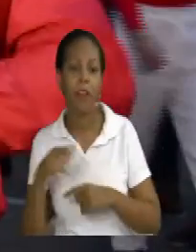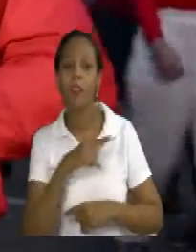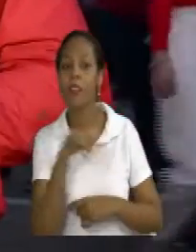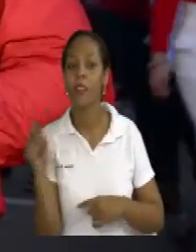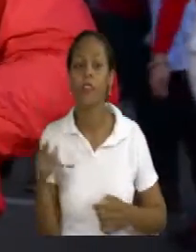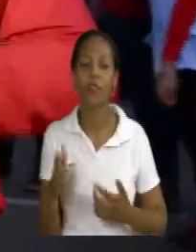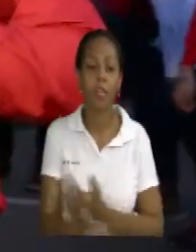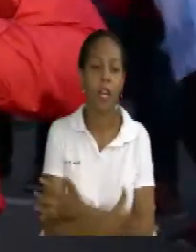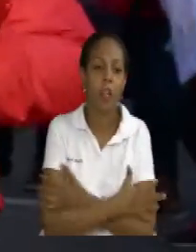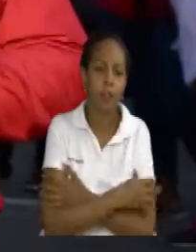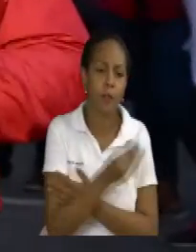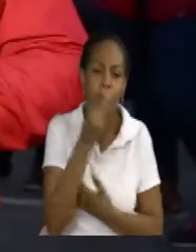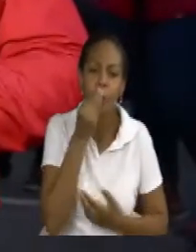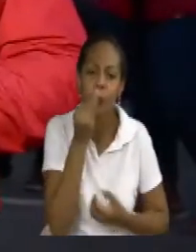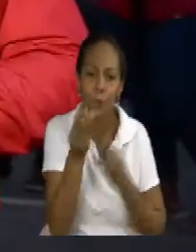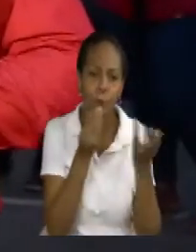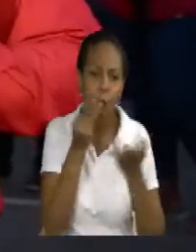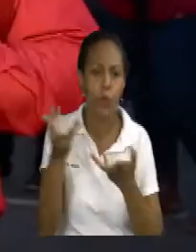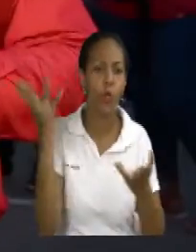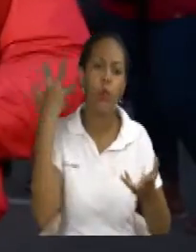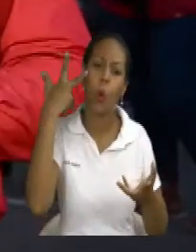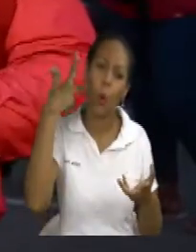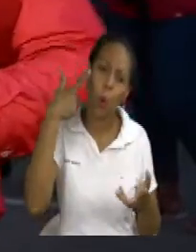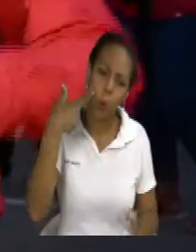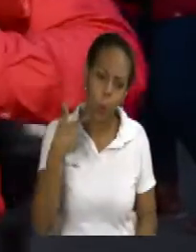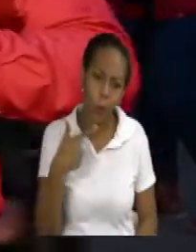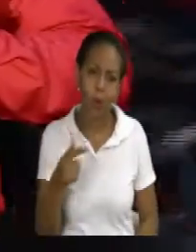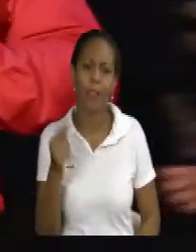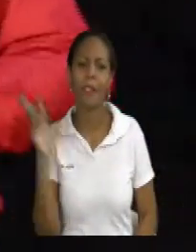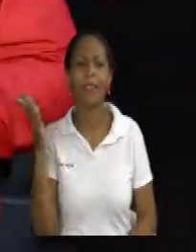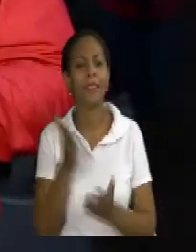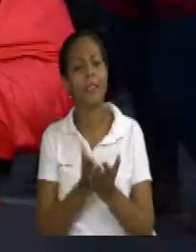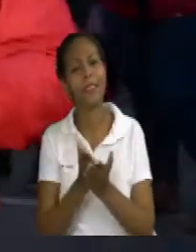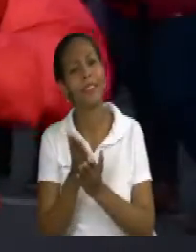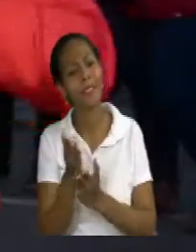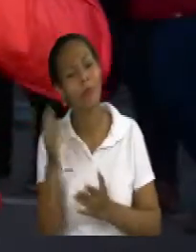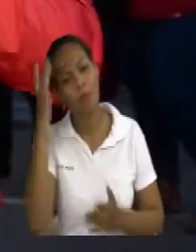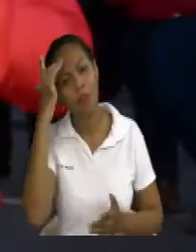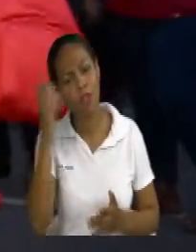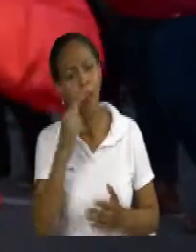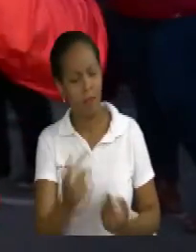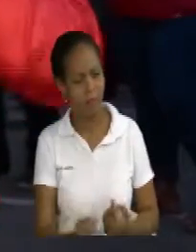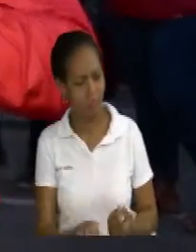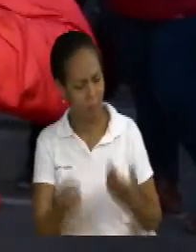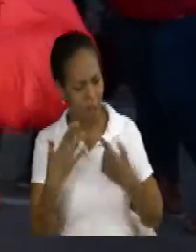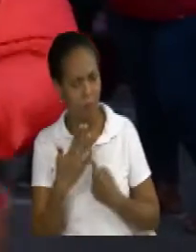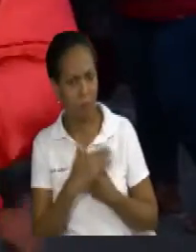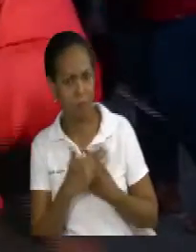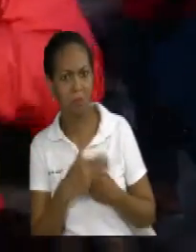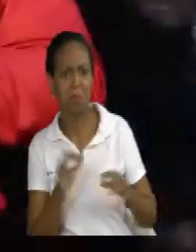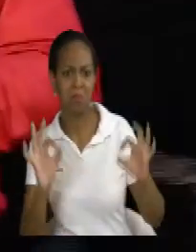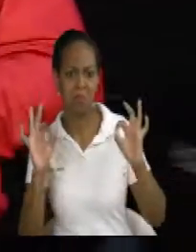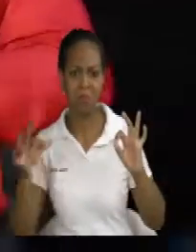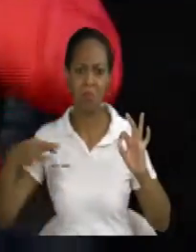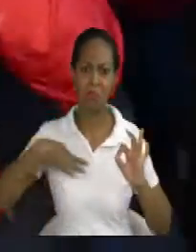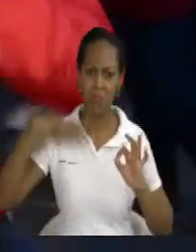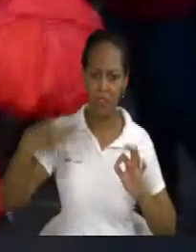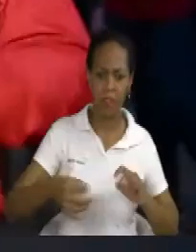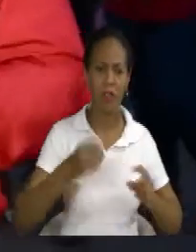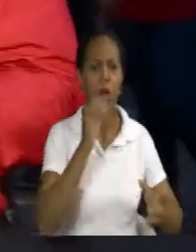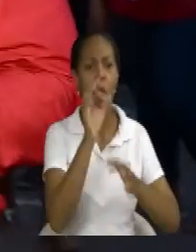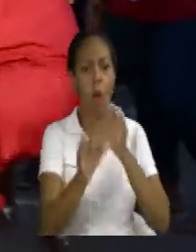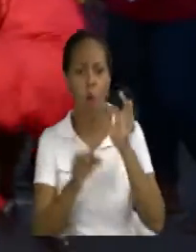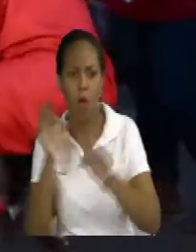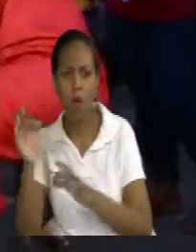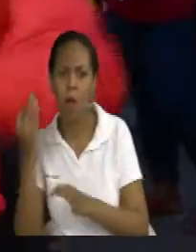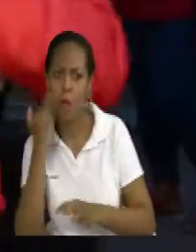un beso todos los días, de por siempre, un buen trato. Un trato con dignidad a la mujer, porque se lo